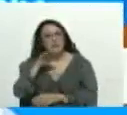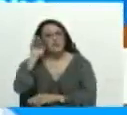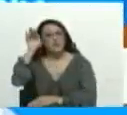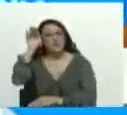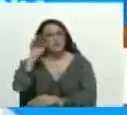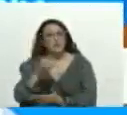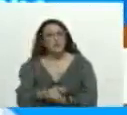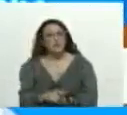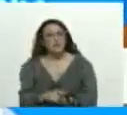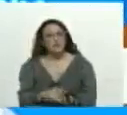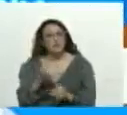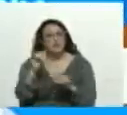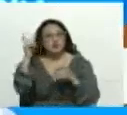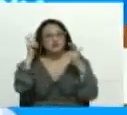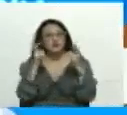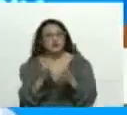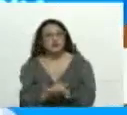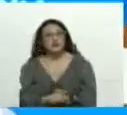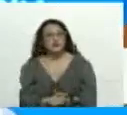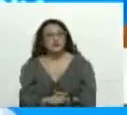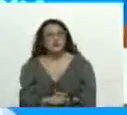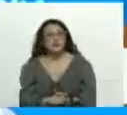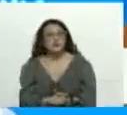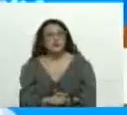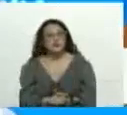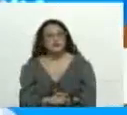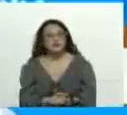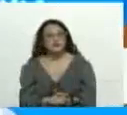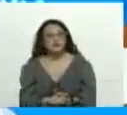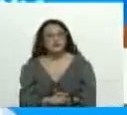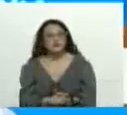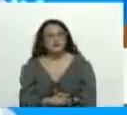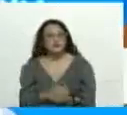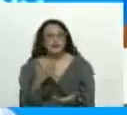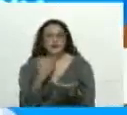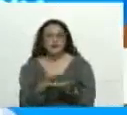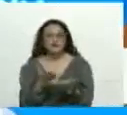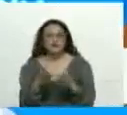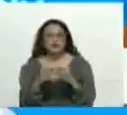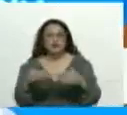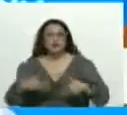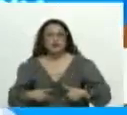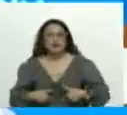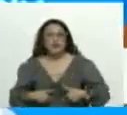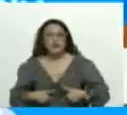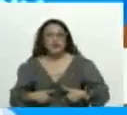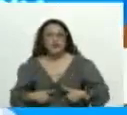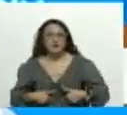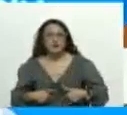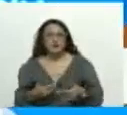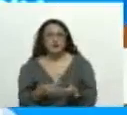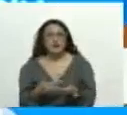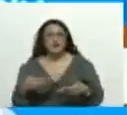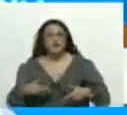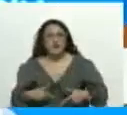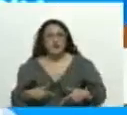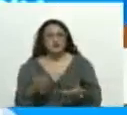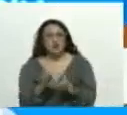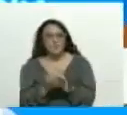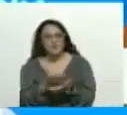la de Hugo así que Mil gracias por el esfuerzo logístico por el esfuerzo de los